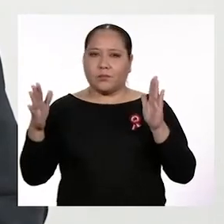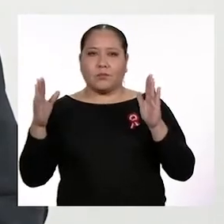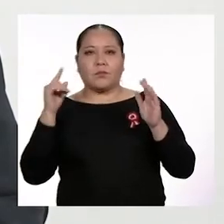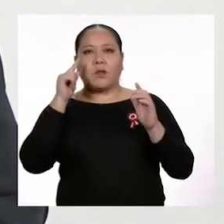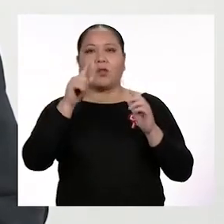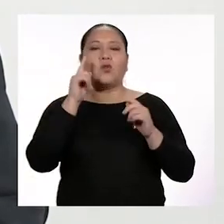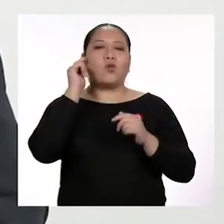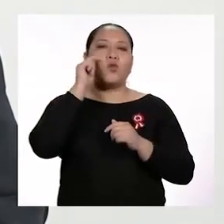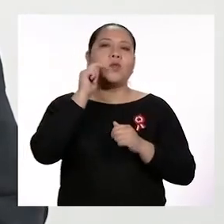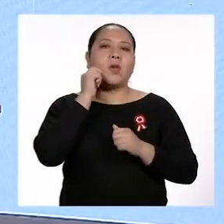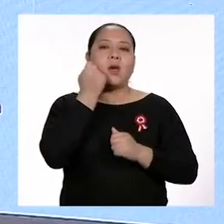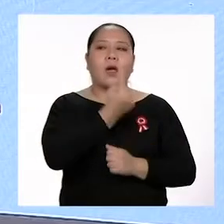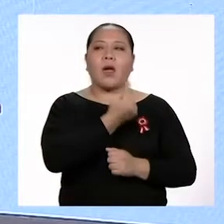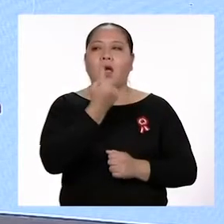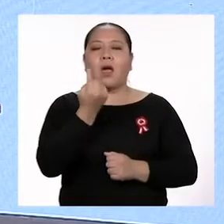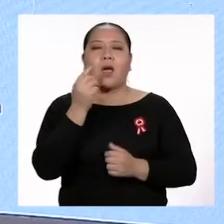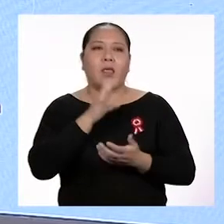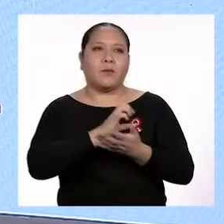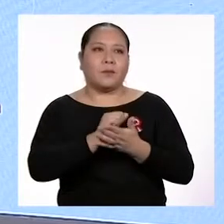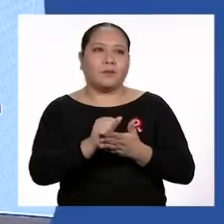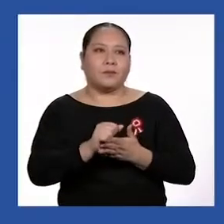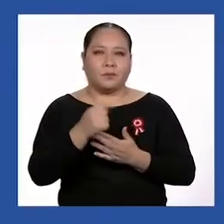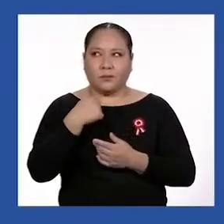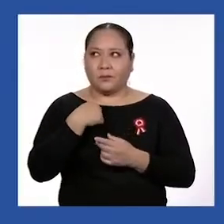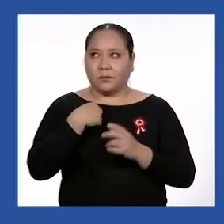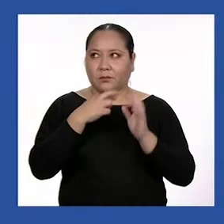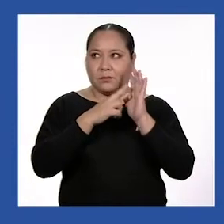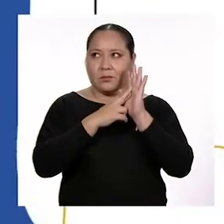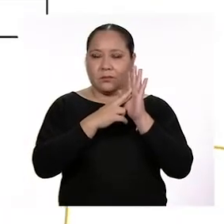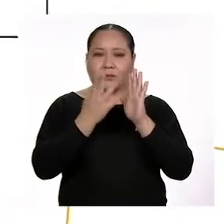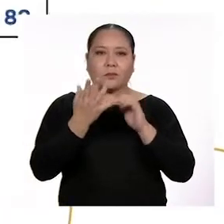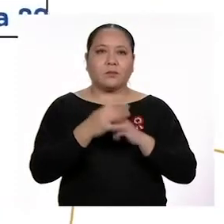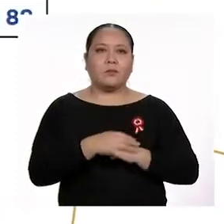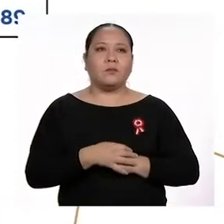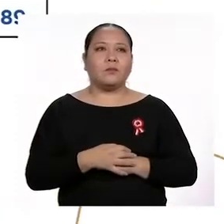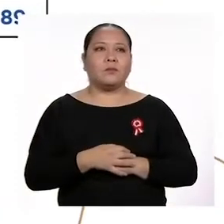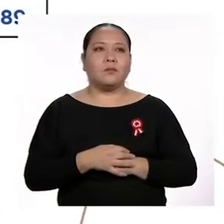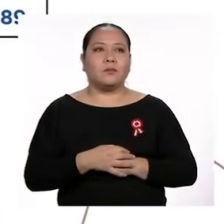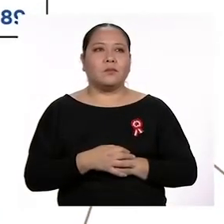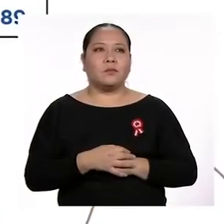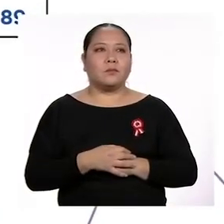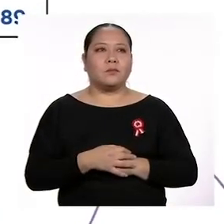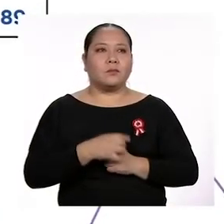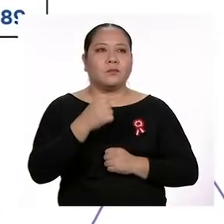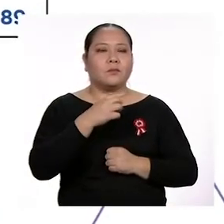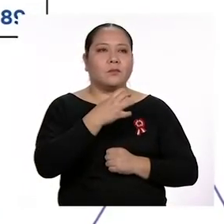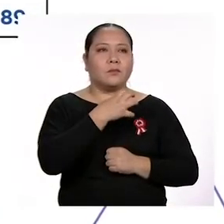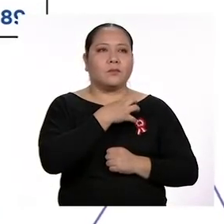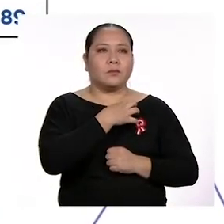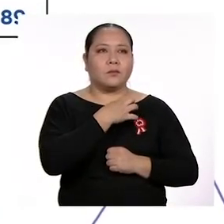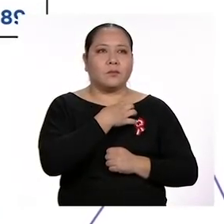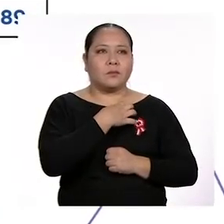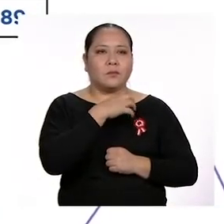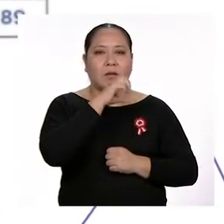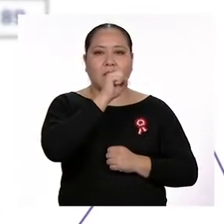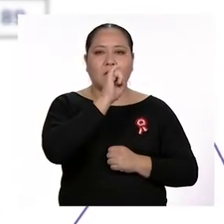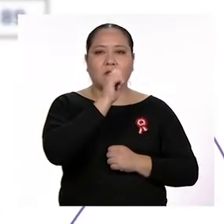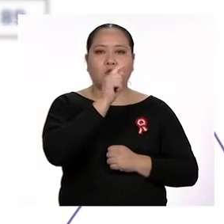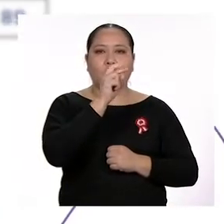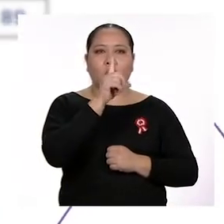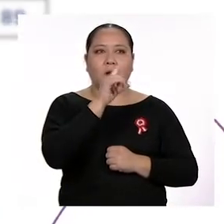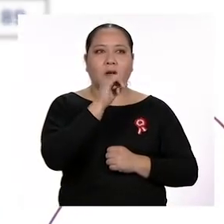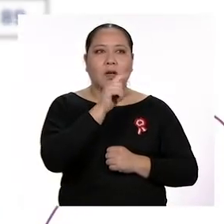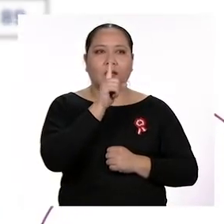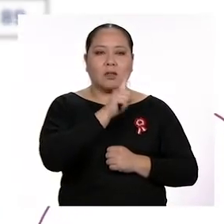de tu tía por cada mes. Listo, yo me encargo. En mayo, la presión sistólica fue